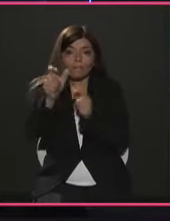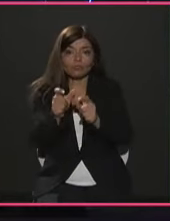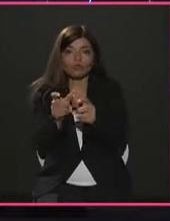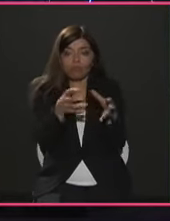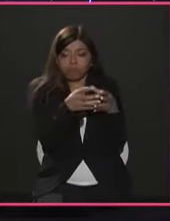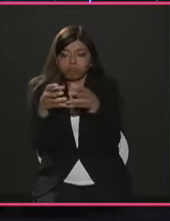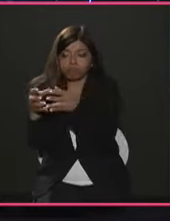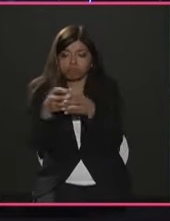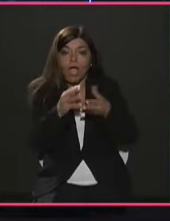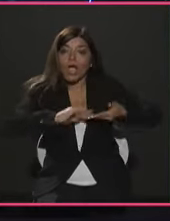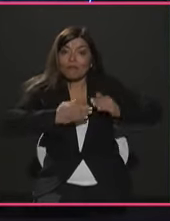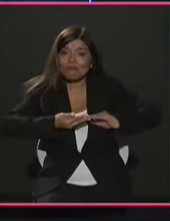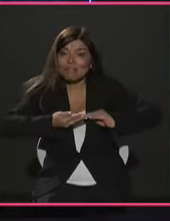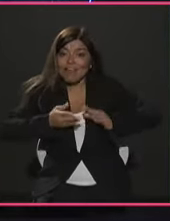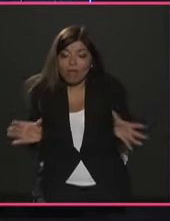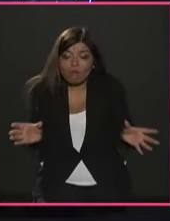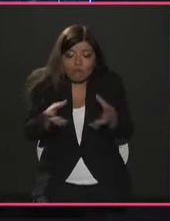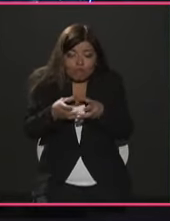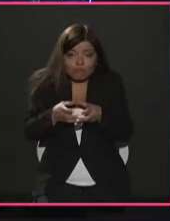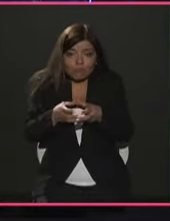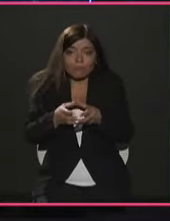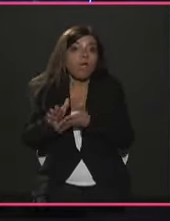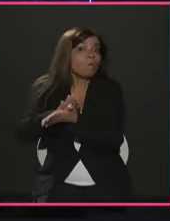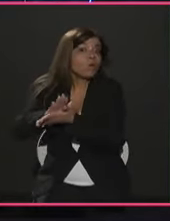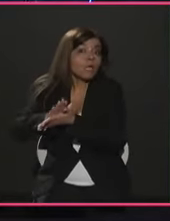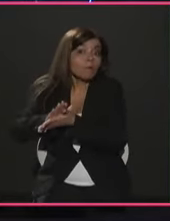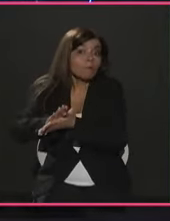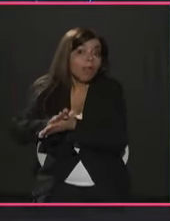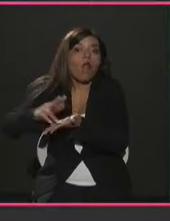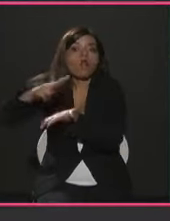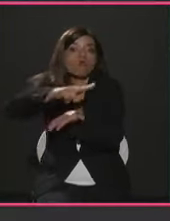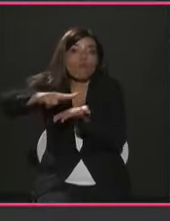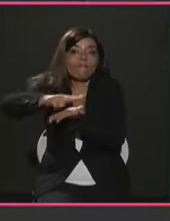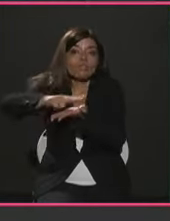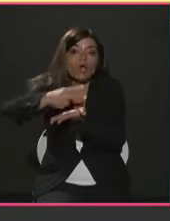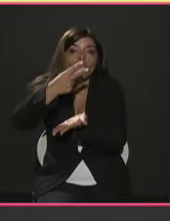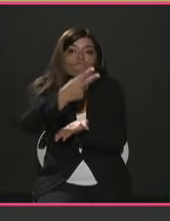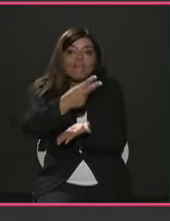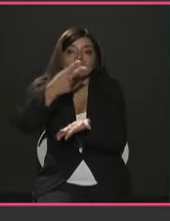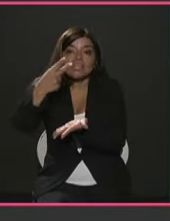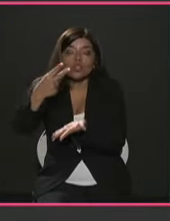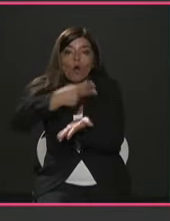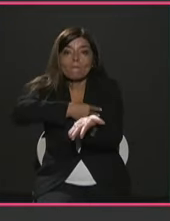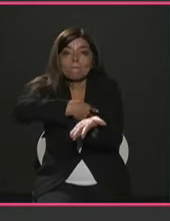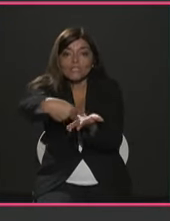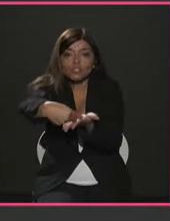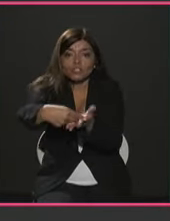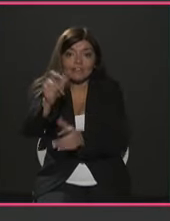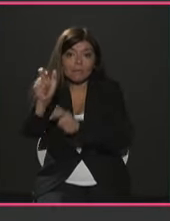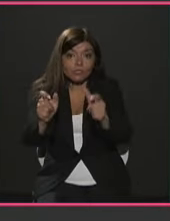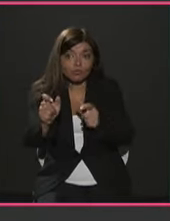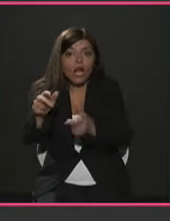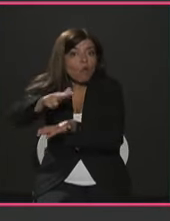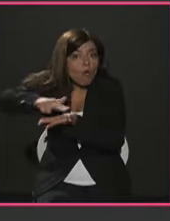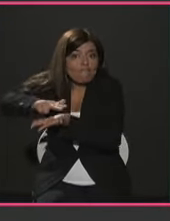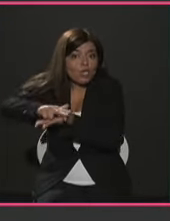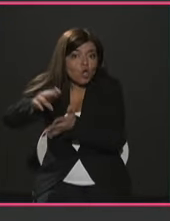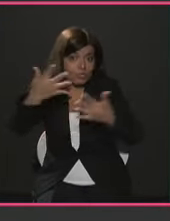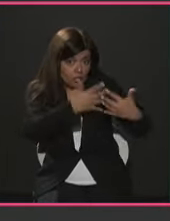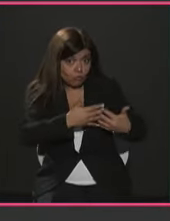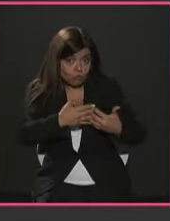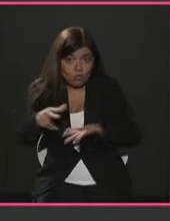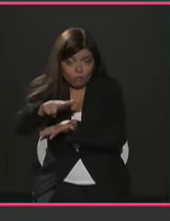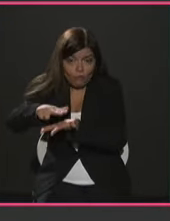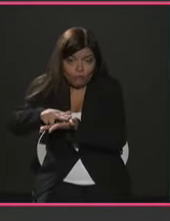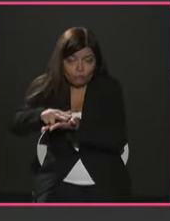comunidades comunidades tan complejas como les decía yo el caso de Nueva York 22000 22 millones de personas Ya ahora